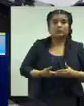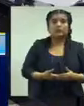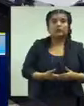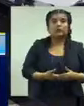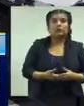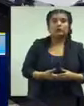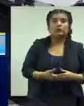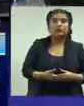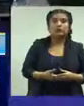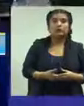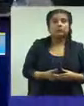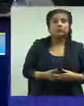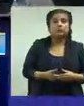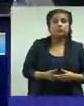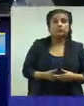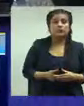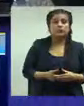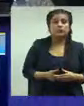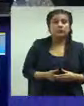Parte de.